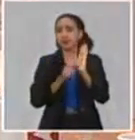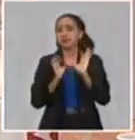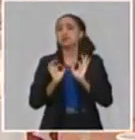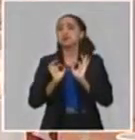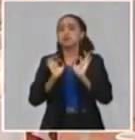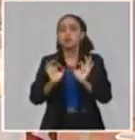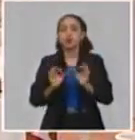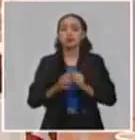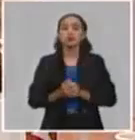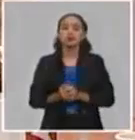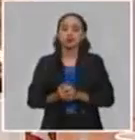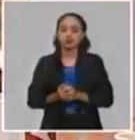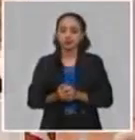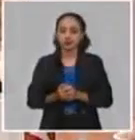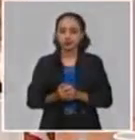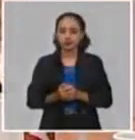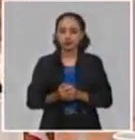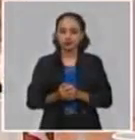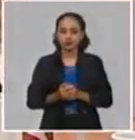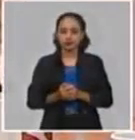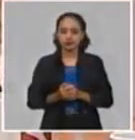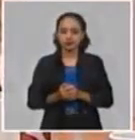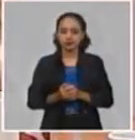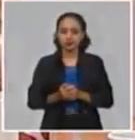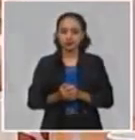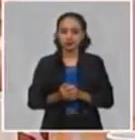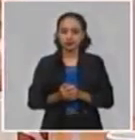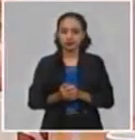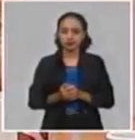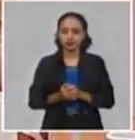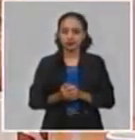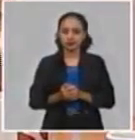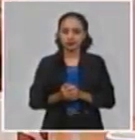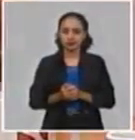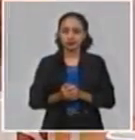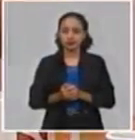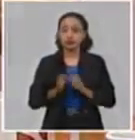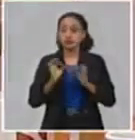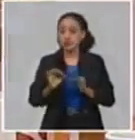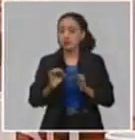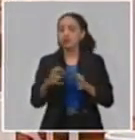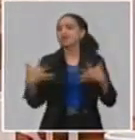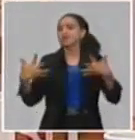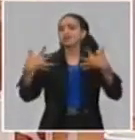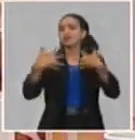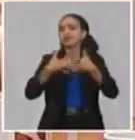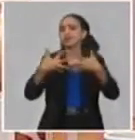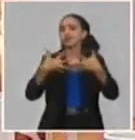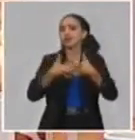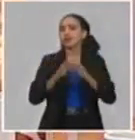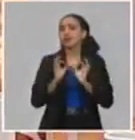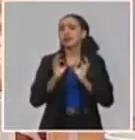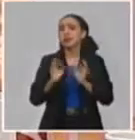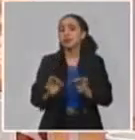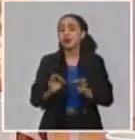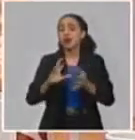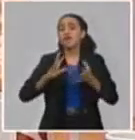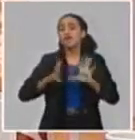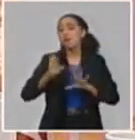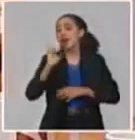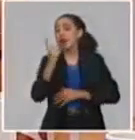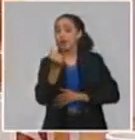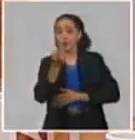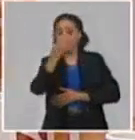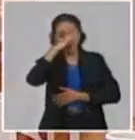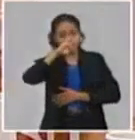que están en definitiva muy ligados a la conceptualización del modelo económico